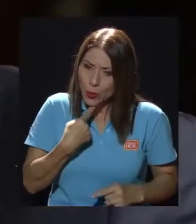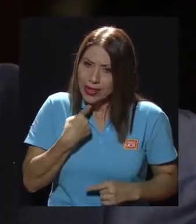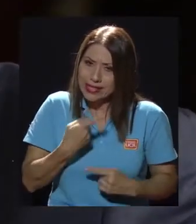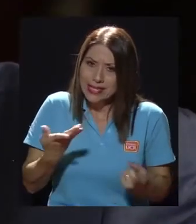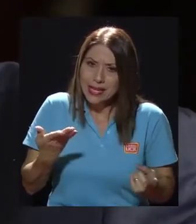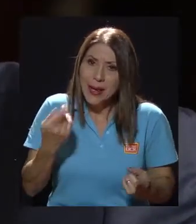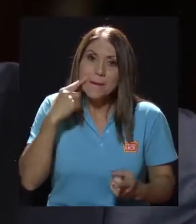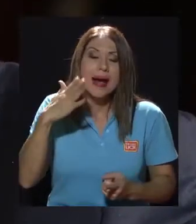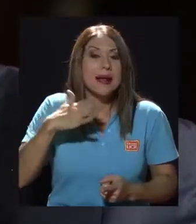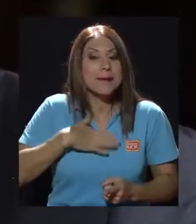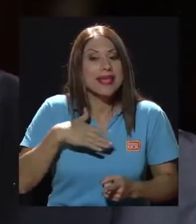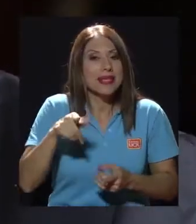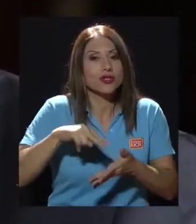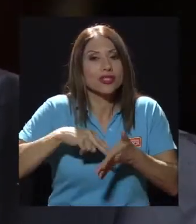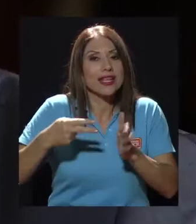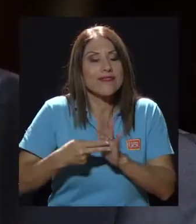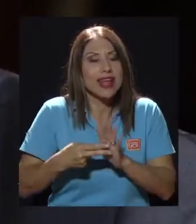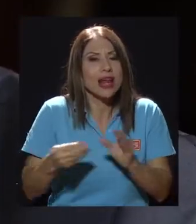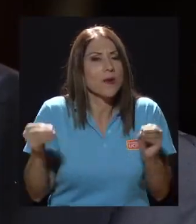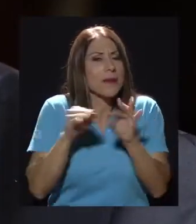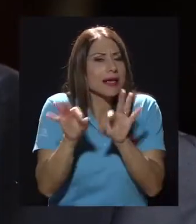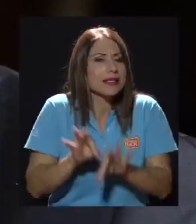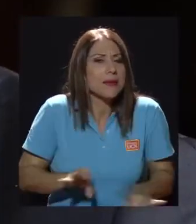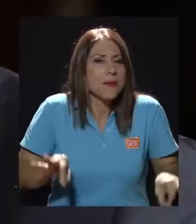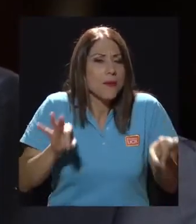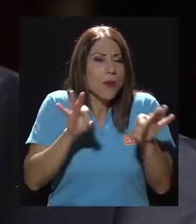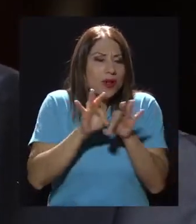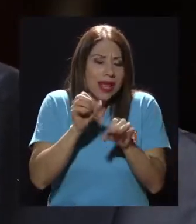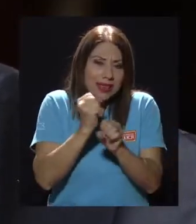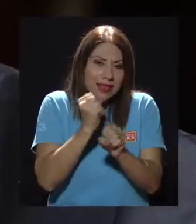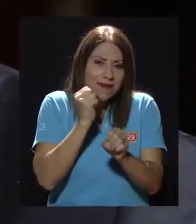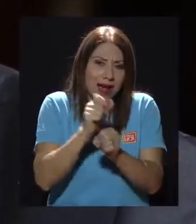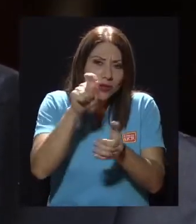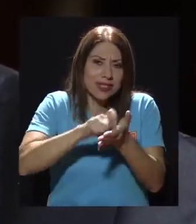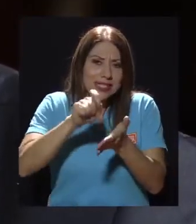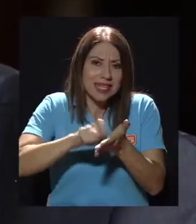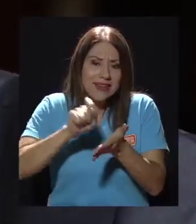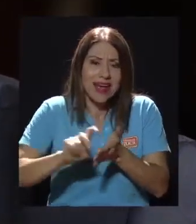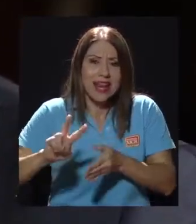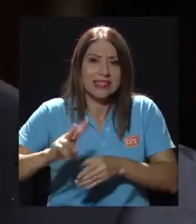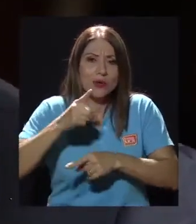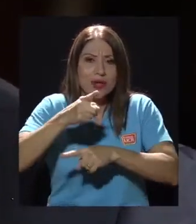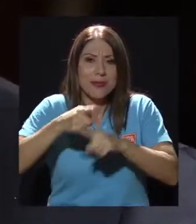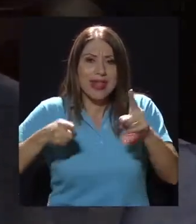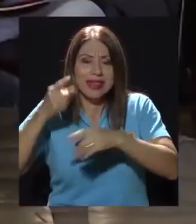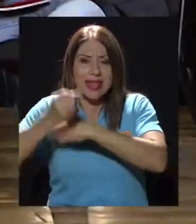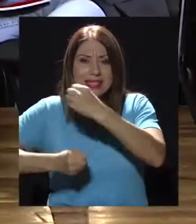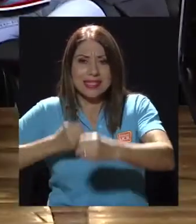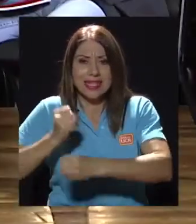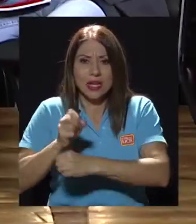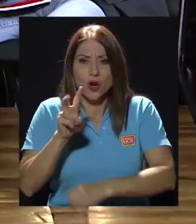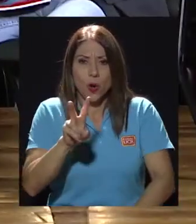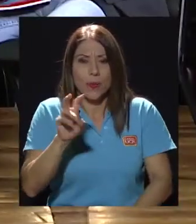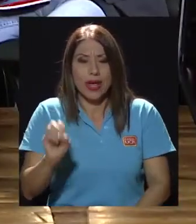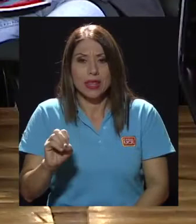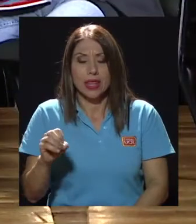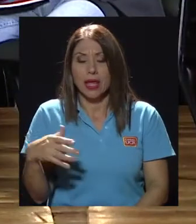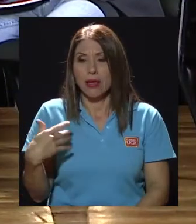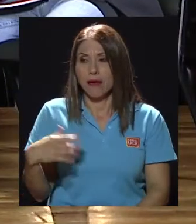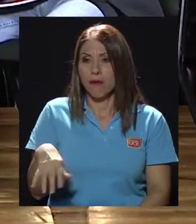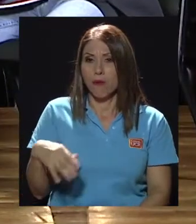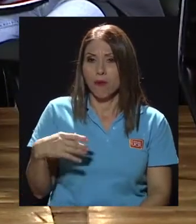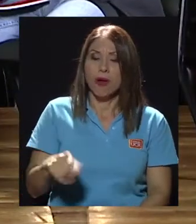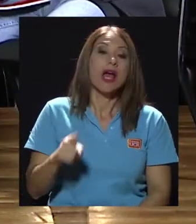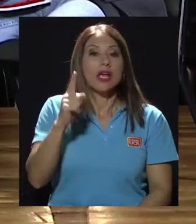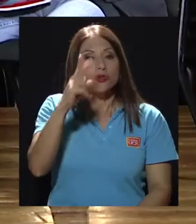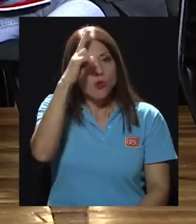para mí significa la obra más importante sinfónica escrita en la segunda mitad del siglo XX en nuestro país. Qué grueso eso. Así que fue un